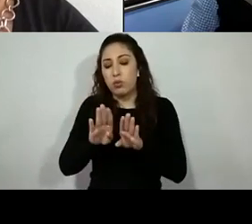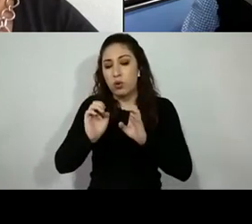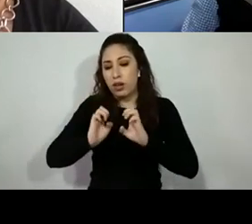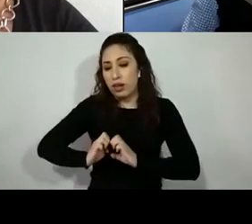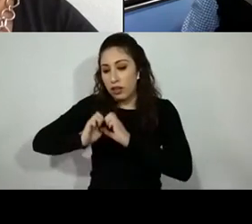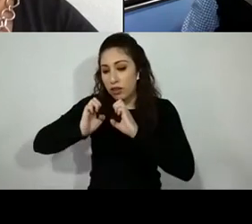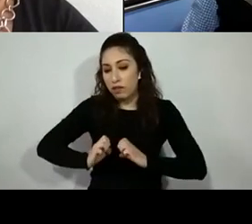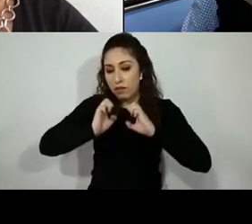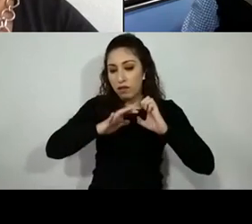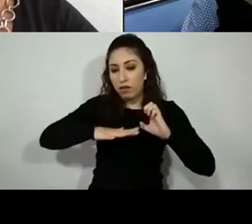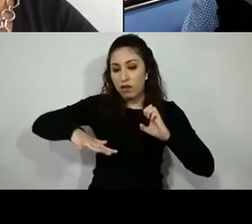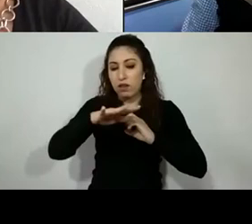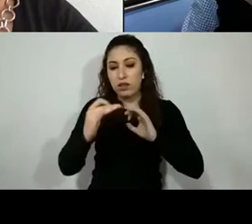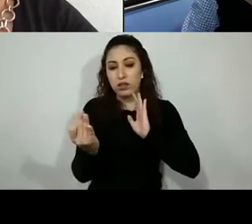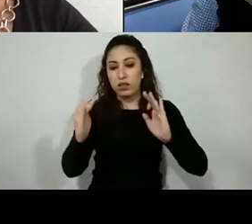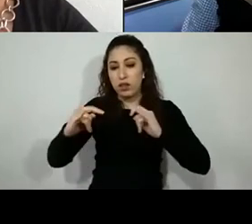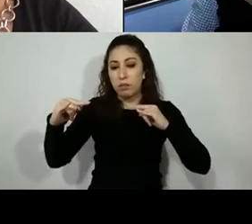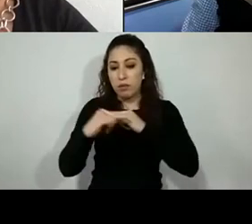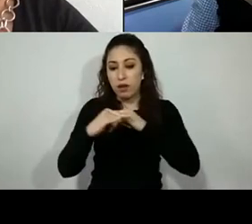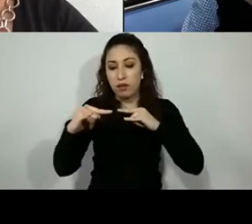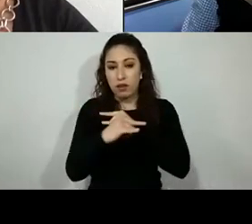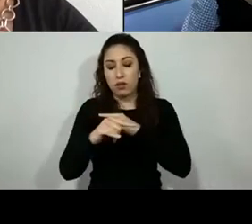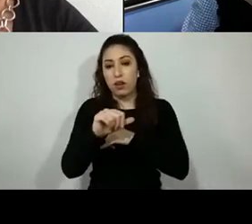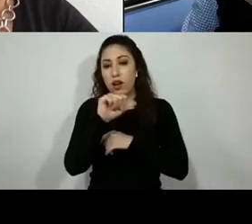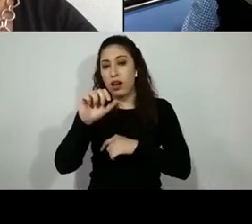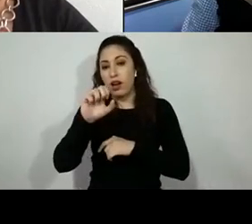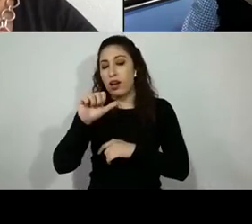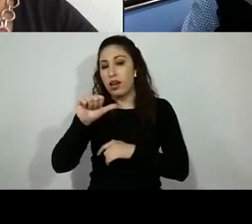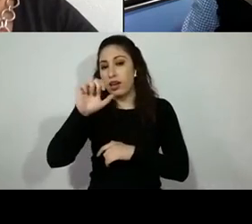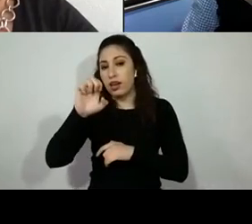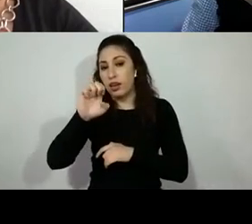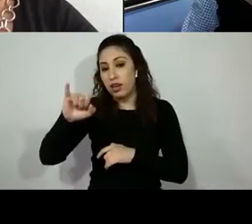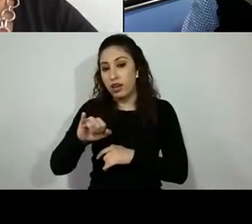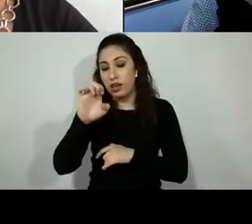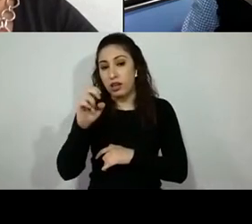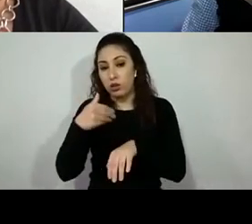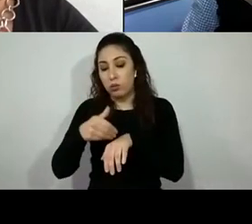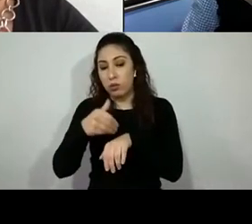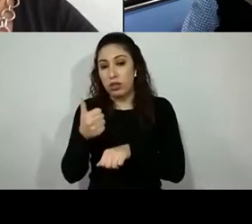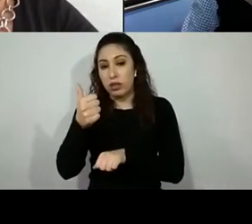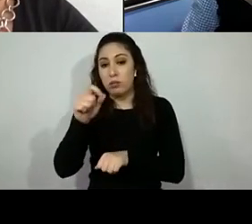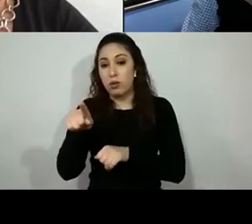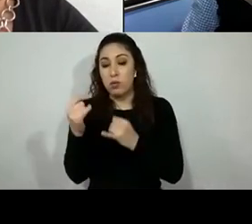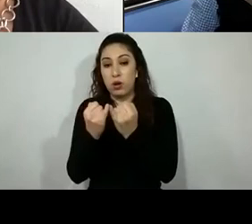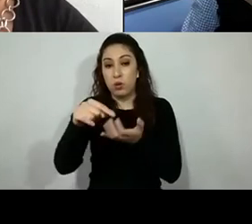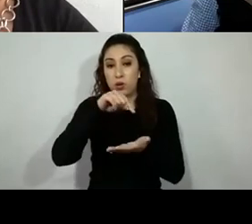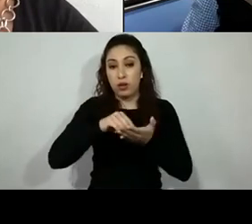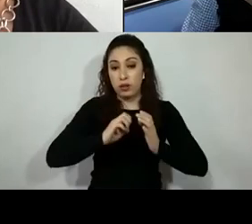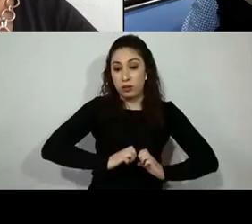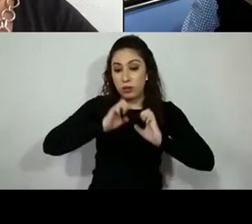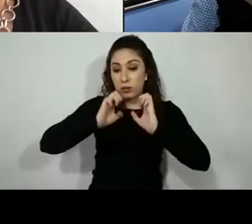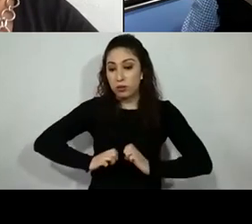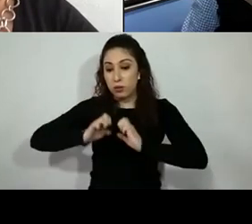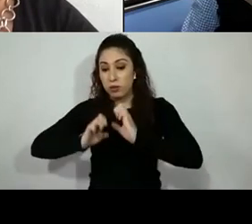en Periférico y el Eje 6, y que, por cierto, es una de las unidades habitacionales más grandes de